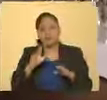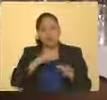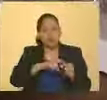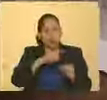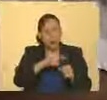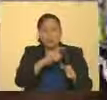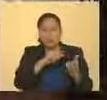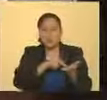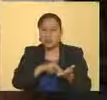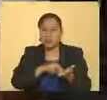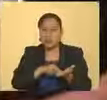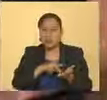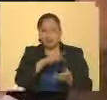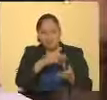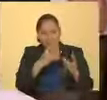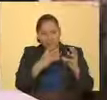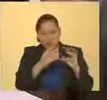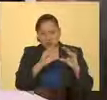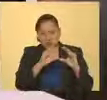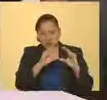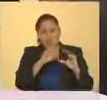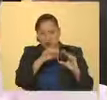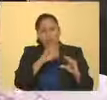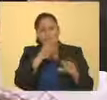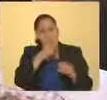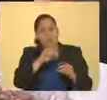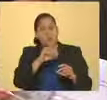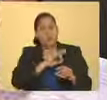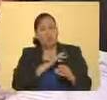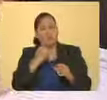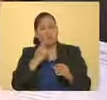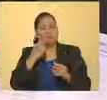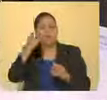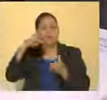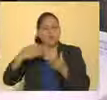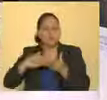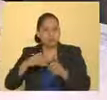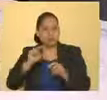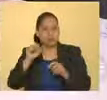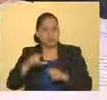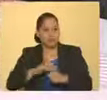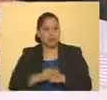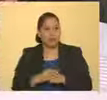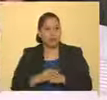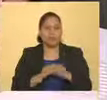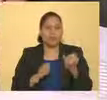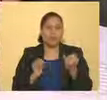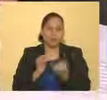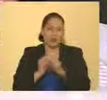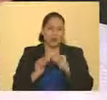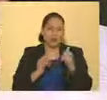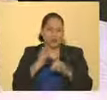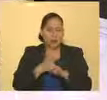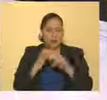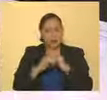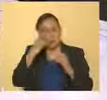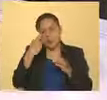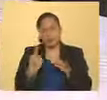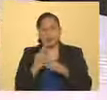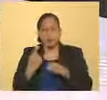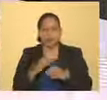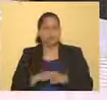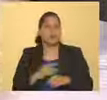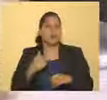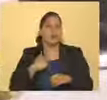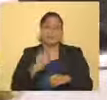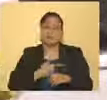colorcito ya apachurraditos? Y esos los podemos usar, ¿verdad? Claro, para esto sí. Sí. Y para muchas cosas, sí. ¿No? Para licuado. Bueno, a mí me encantan.